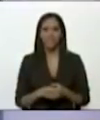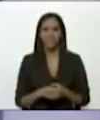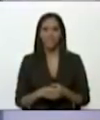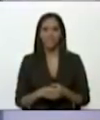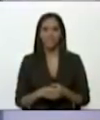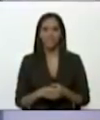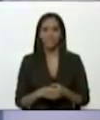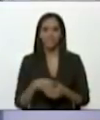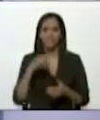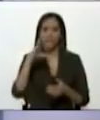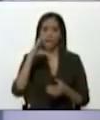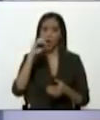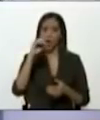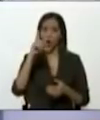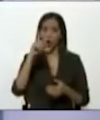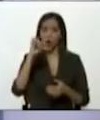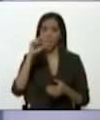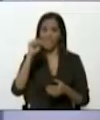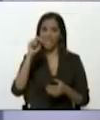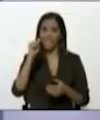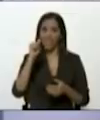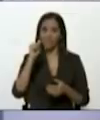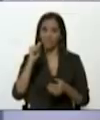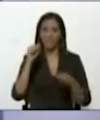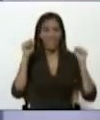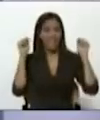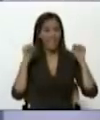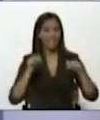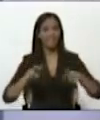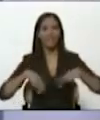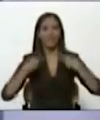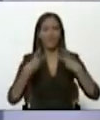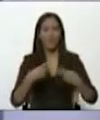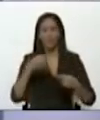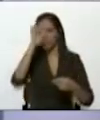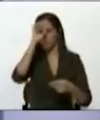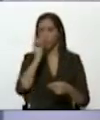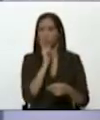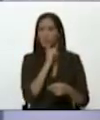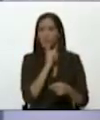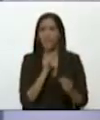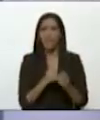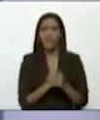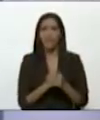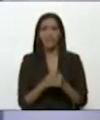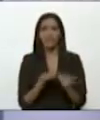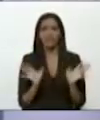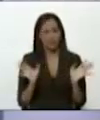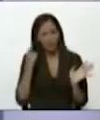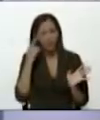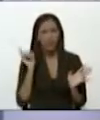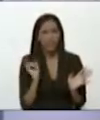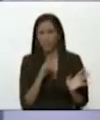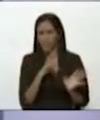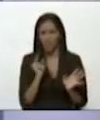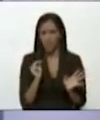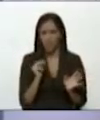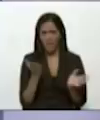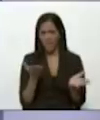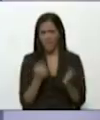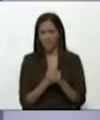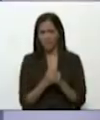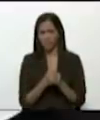Colina, esta nueva, yo no sé cómo llamar, pues, esto, yo creo que no es un montaje.